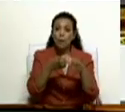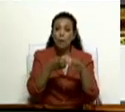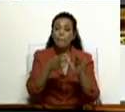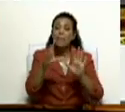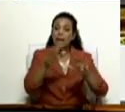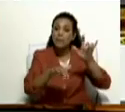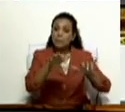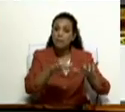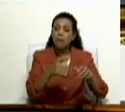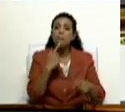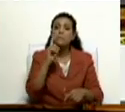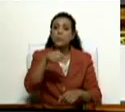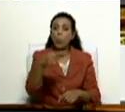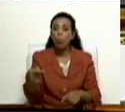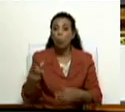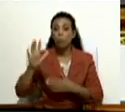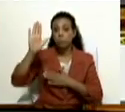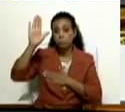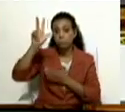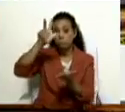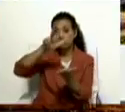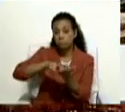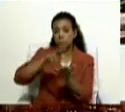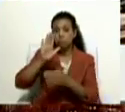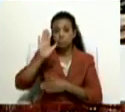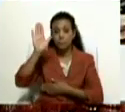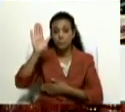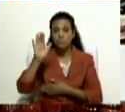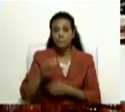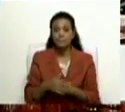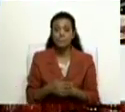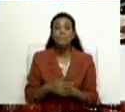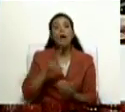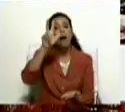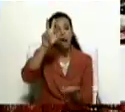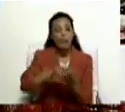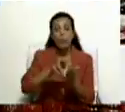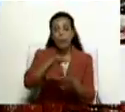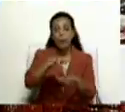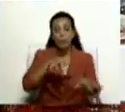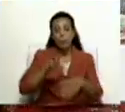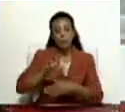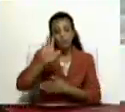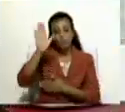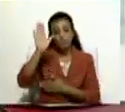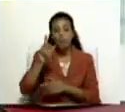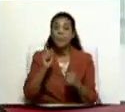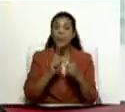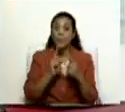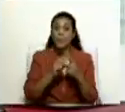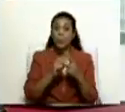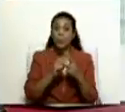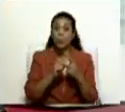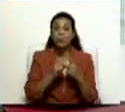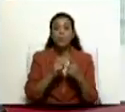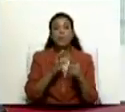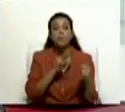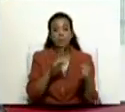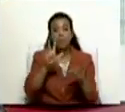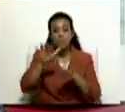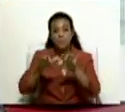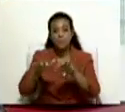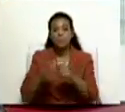secretaria sírvanse manifestarlo con la señal de costumbre queda aprobado primer punto del orden del día ciudadana